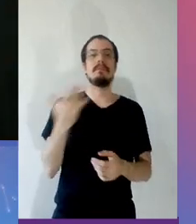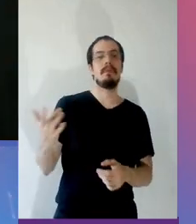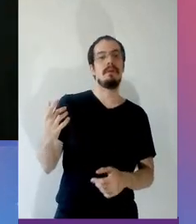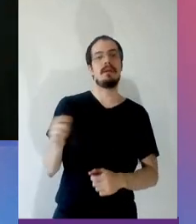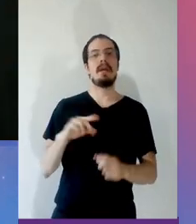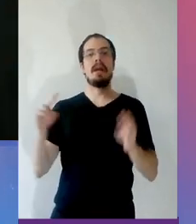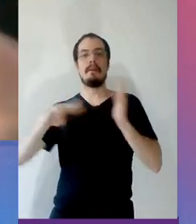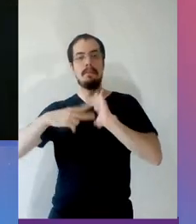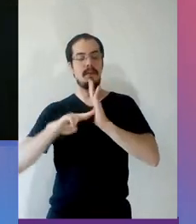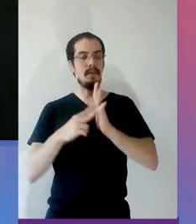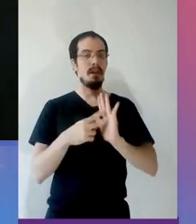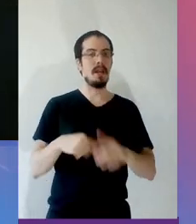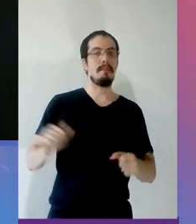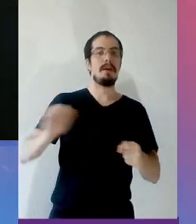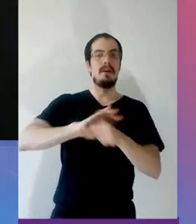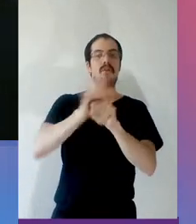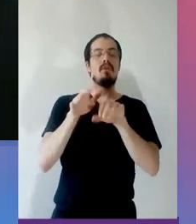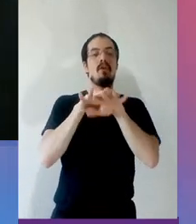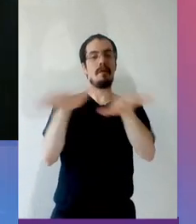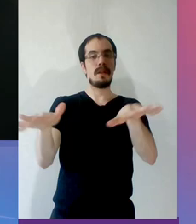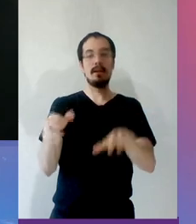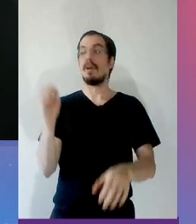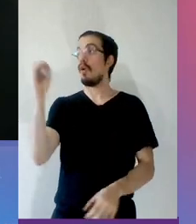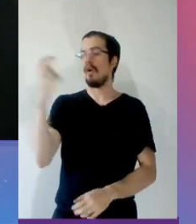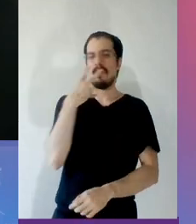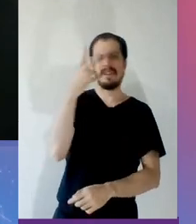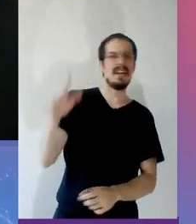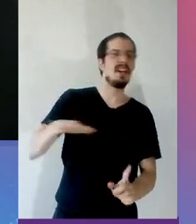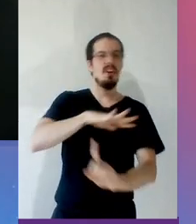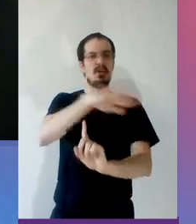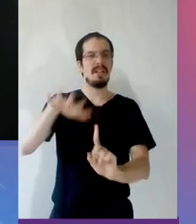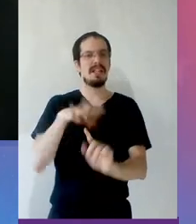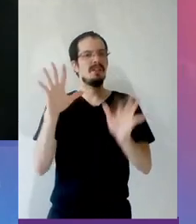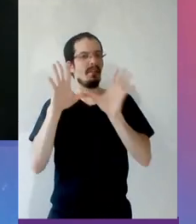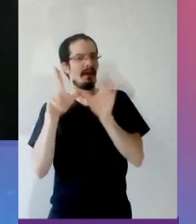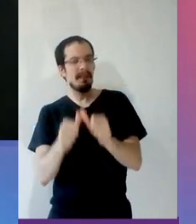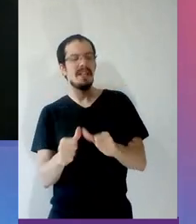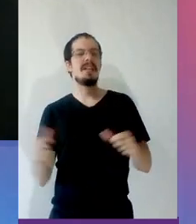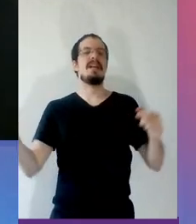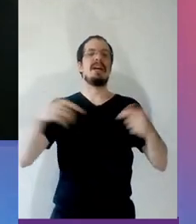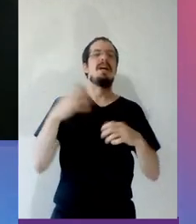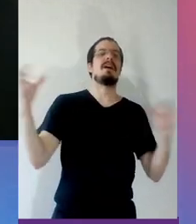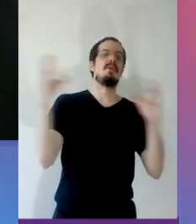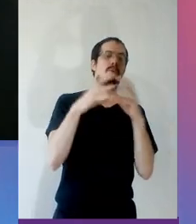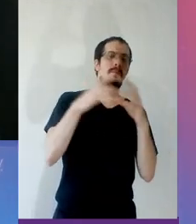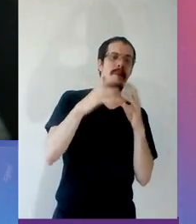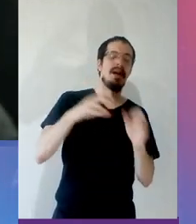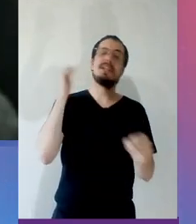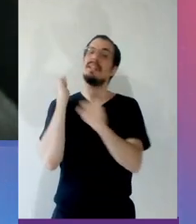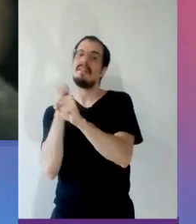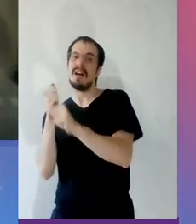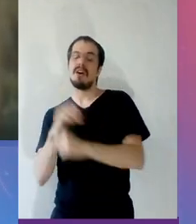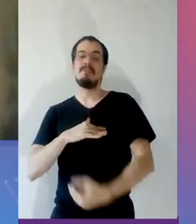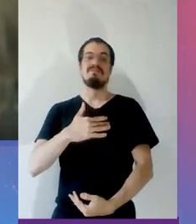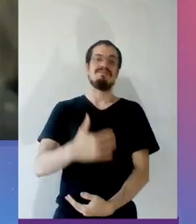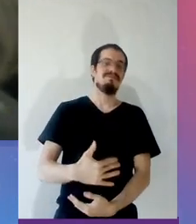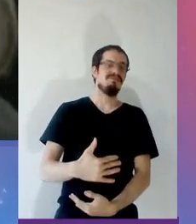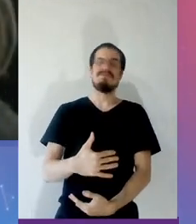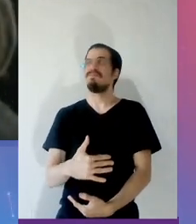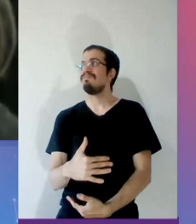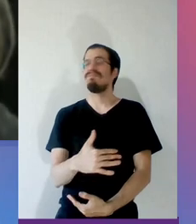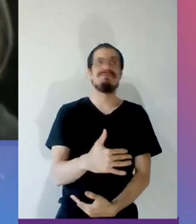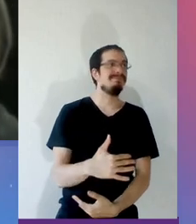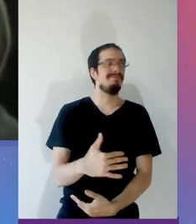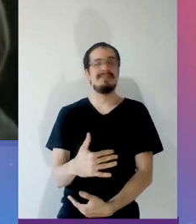catástrofe, como porque le pasó en su contexto familiar, comunitario, laboral, vivió durante el